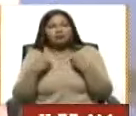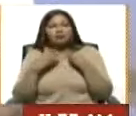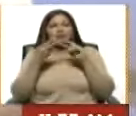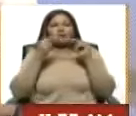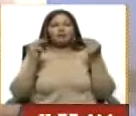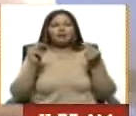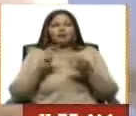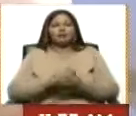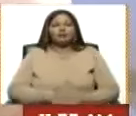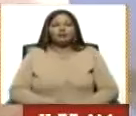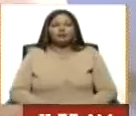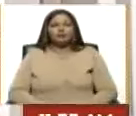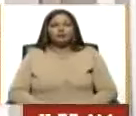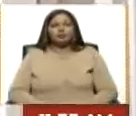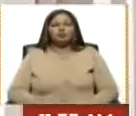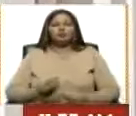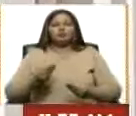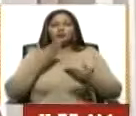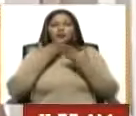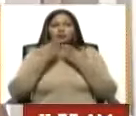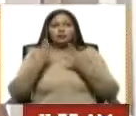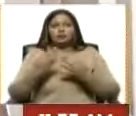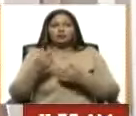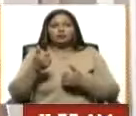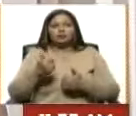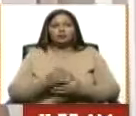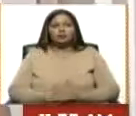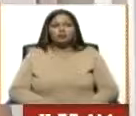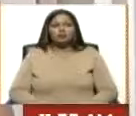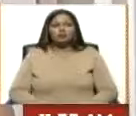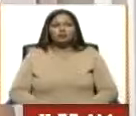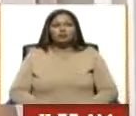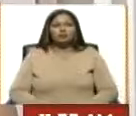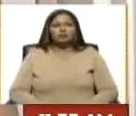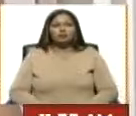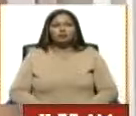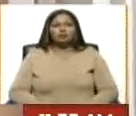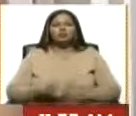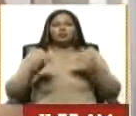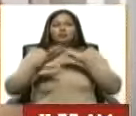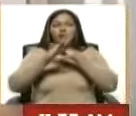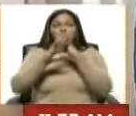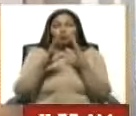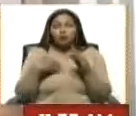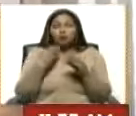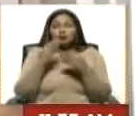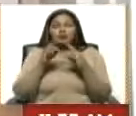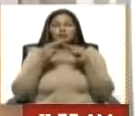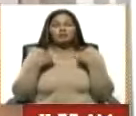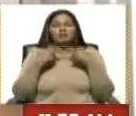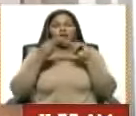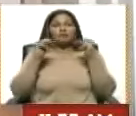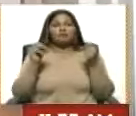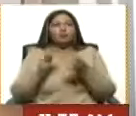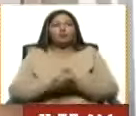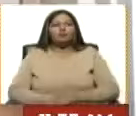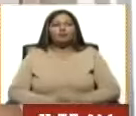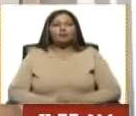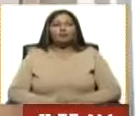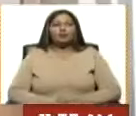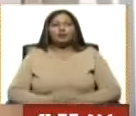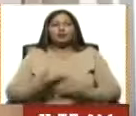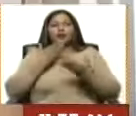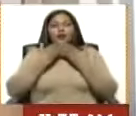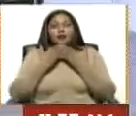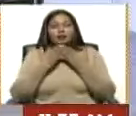paz. Así es. Muchísimas gracias. Oye, está bueno esa. Nos están censurando la posibilidad de vivir en paz. Anótalo. Gracias, Gustavo. Muchísimas